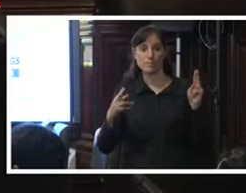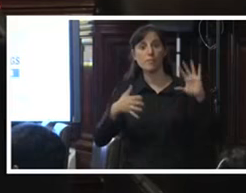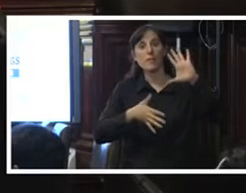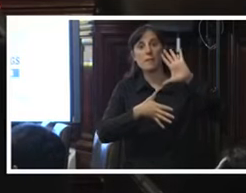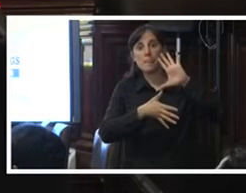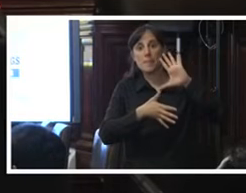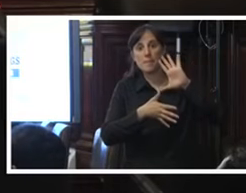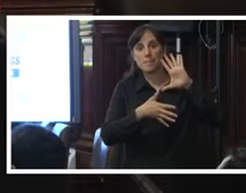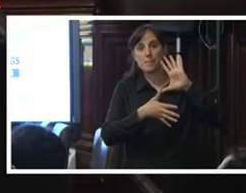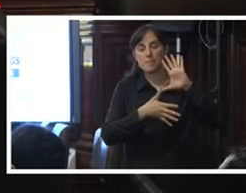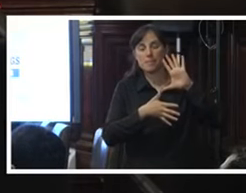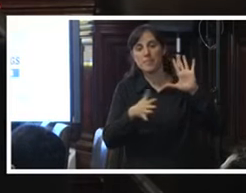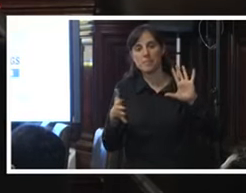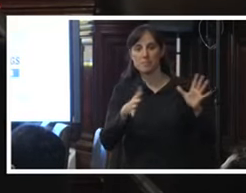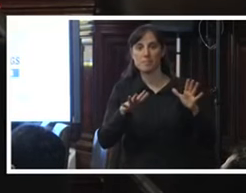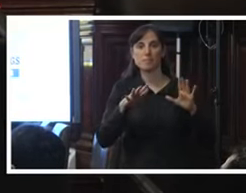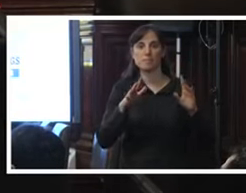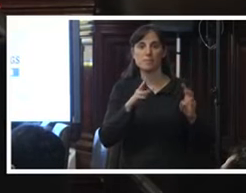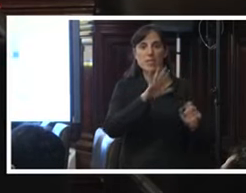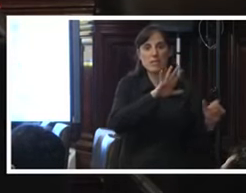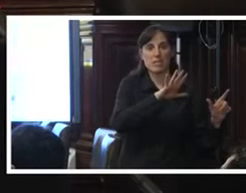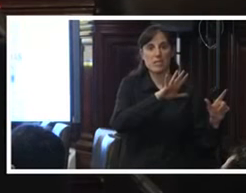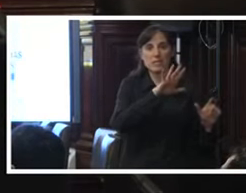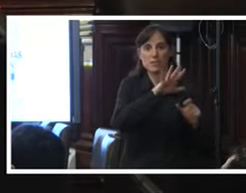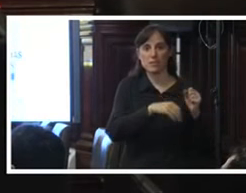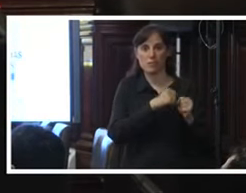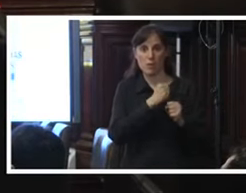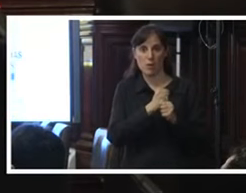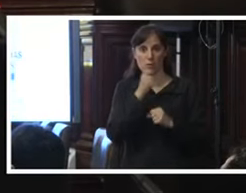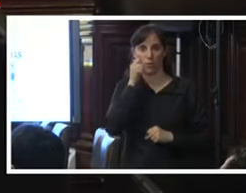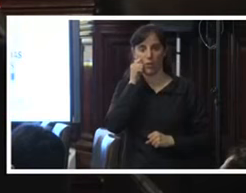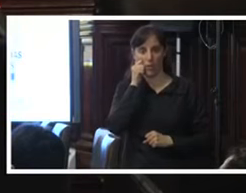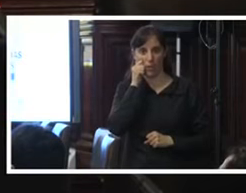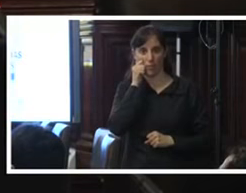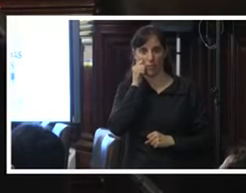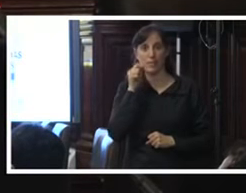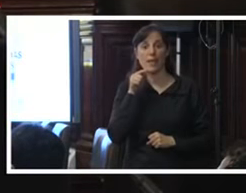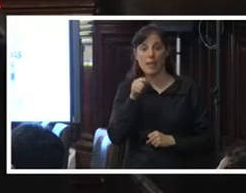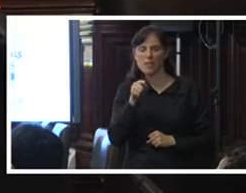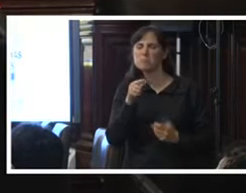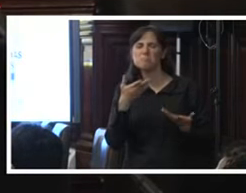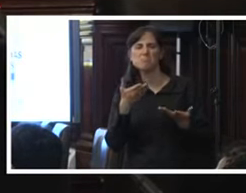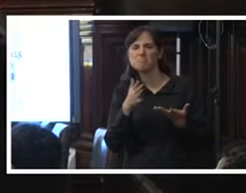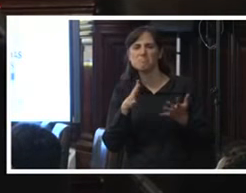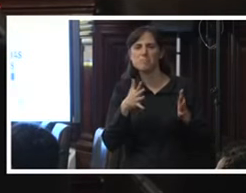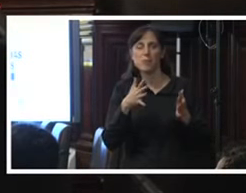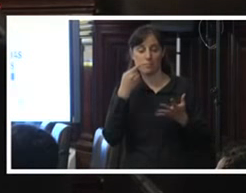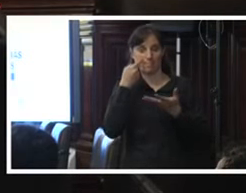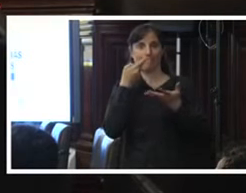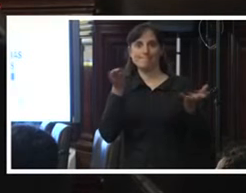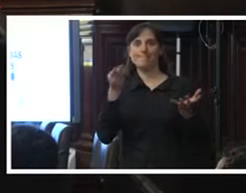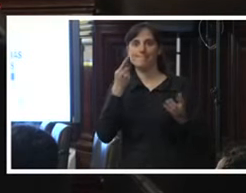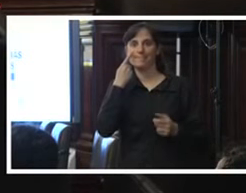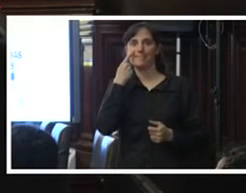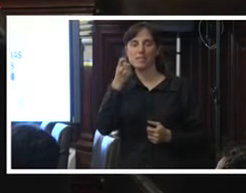ronda en términos generales los 75 años de edad la consideración de sus factores hace visible la necesidad de